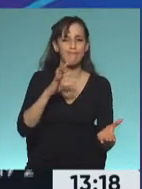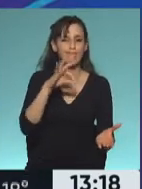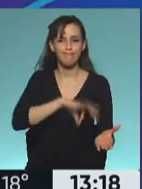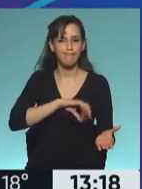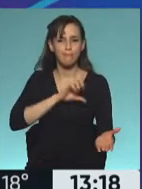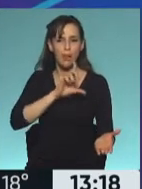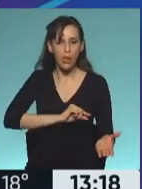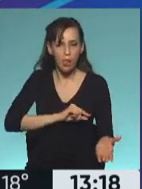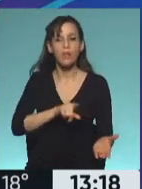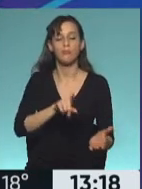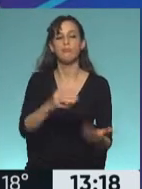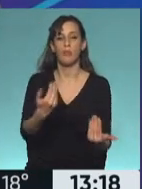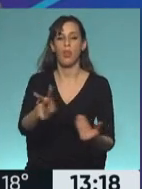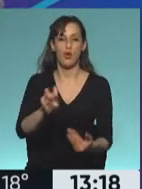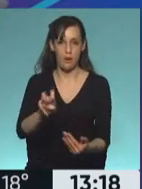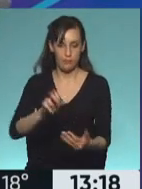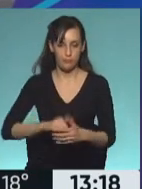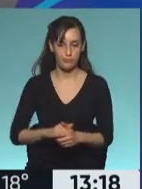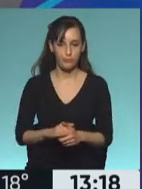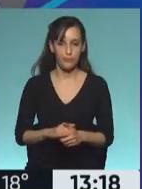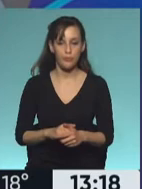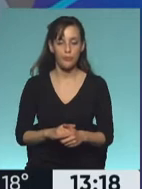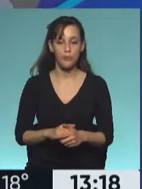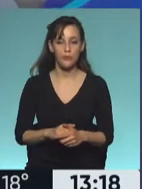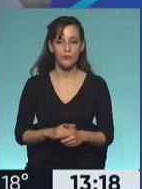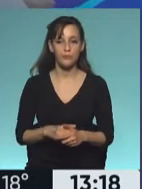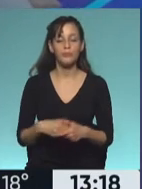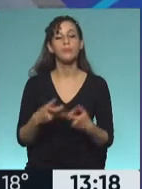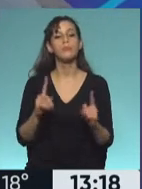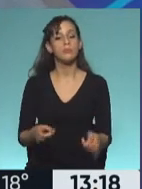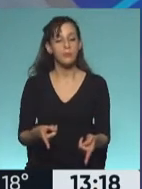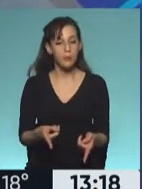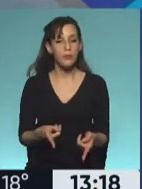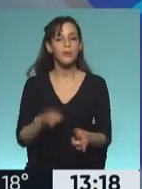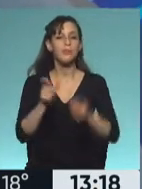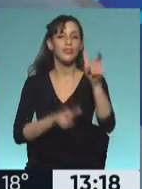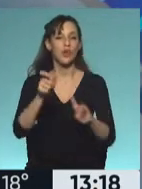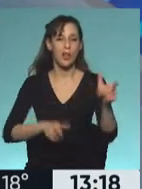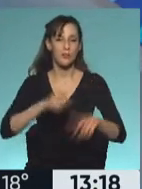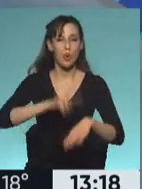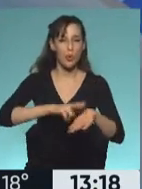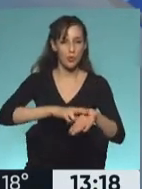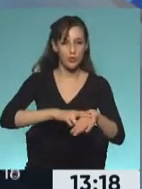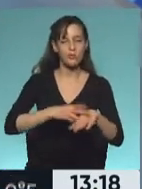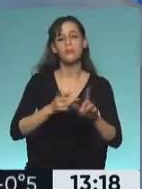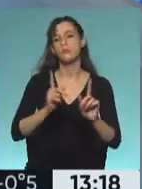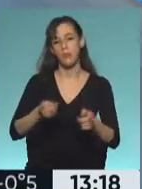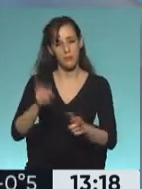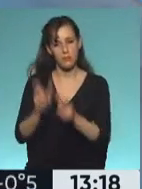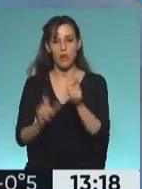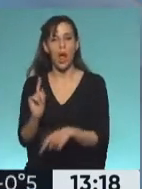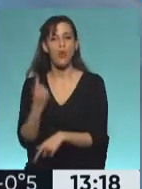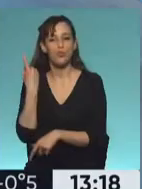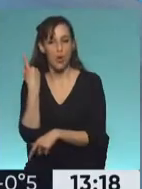las referencias es lo que vamos a tener que declarar y se incluye en este caso también a monotributistas y autónomos inclusive autónomos o